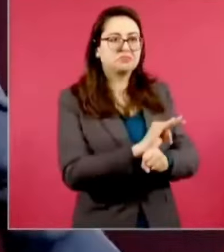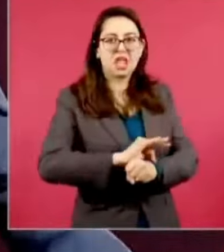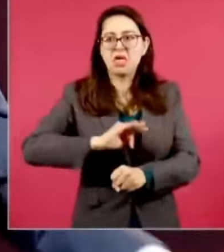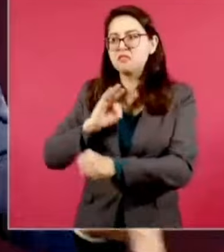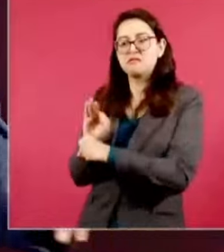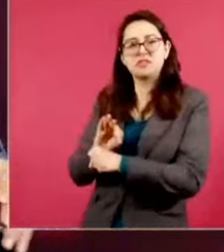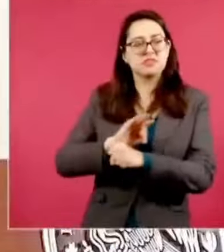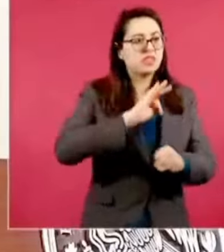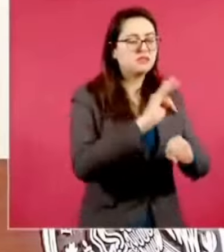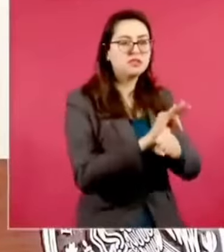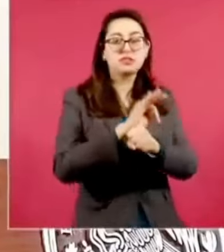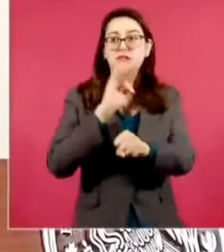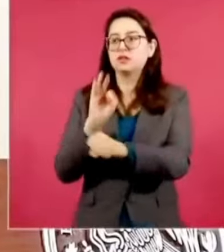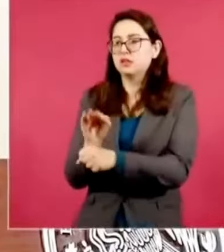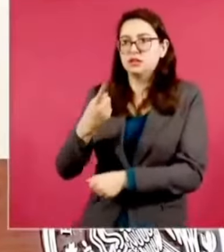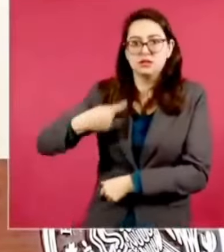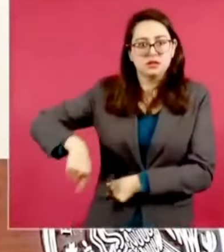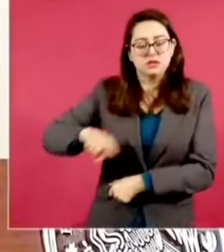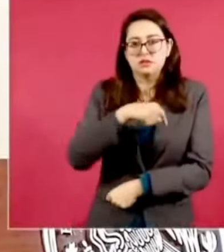todas sus decisiones.